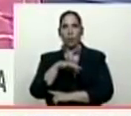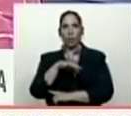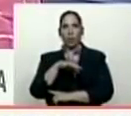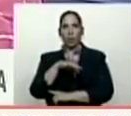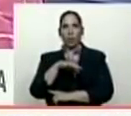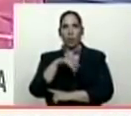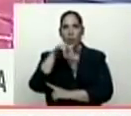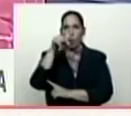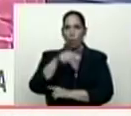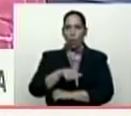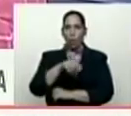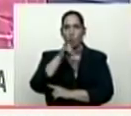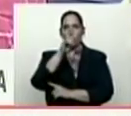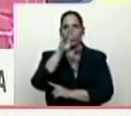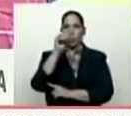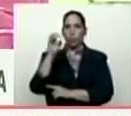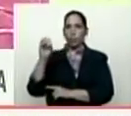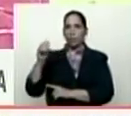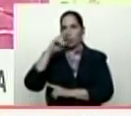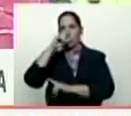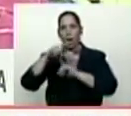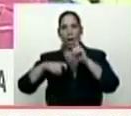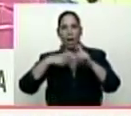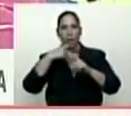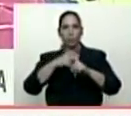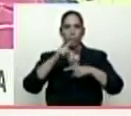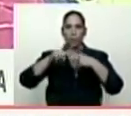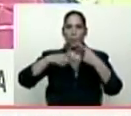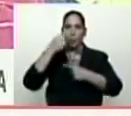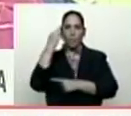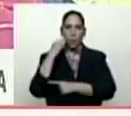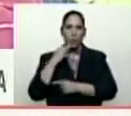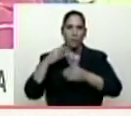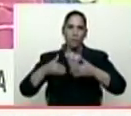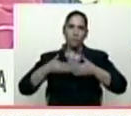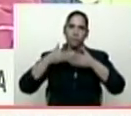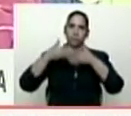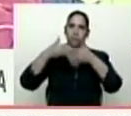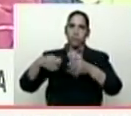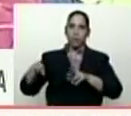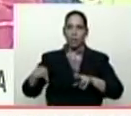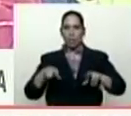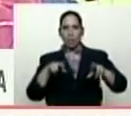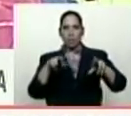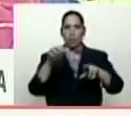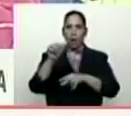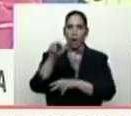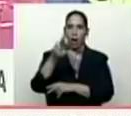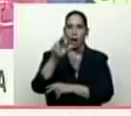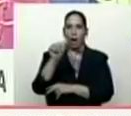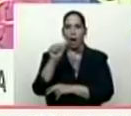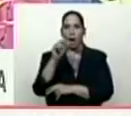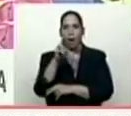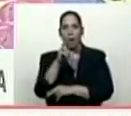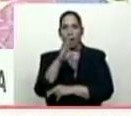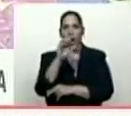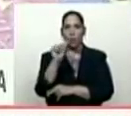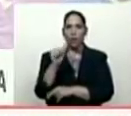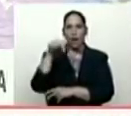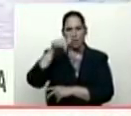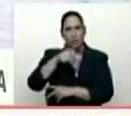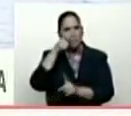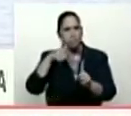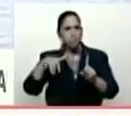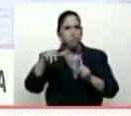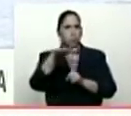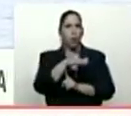hoy, 200 años después que Bolívar cruzó el Arauca, aquí está el pueblo de Venezuela, rodilla en